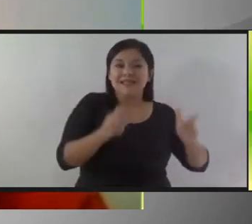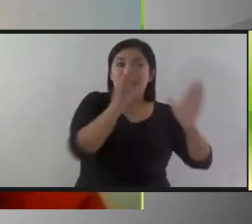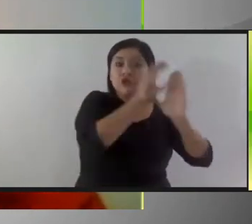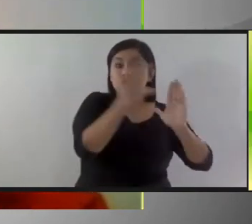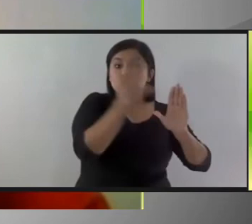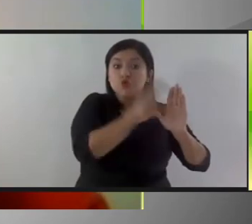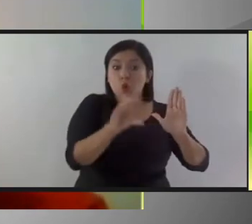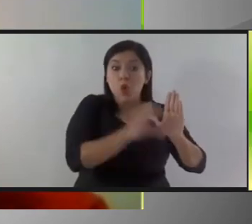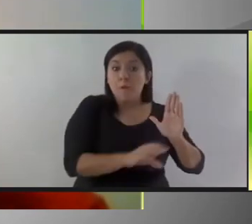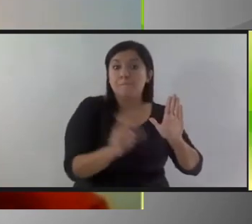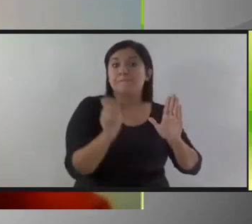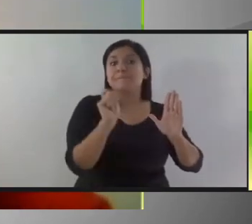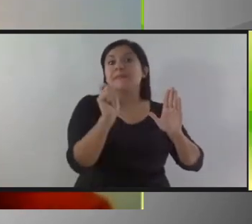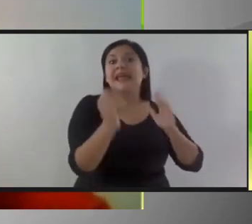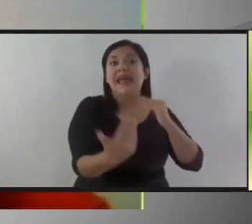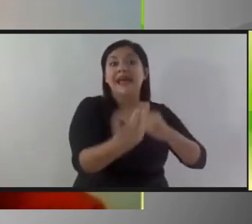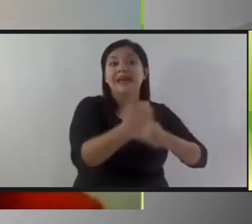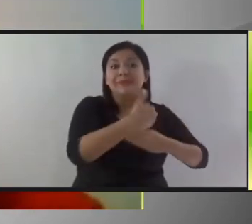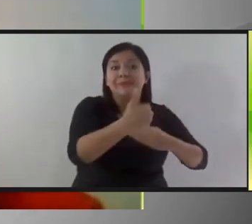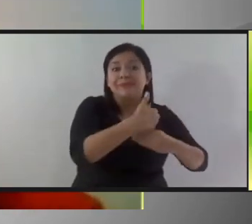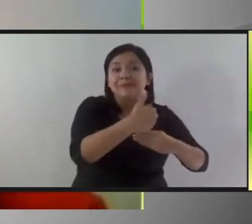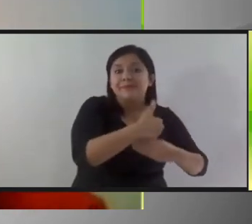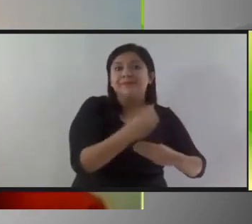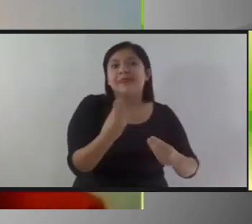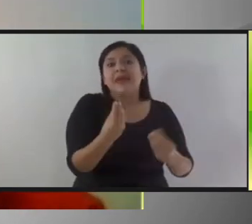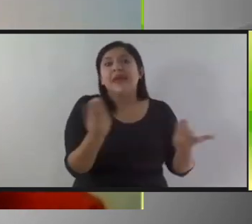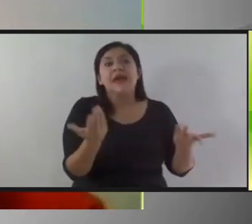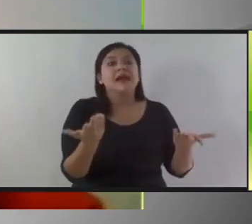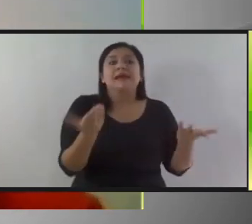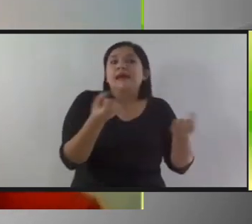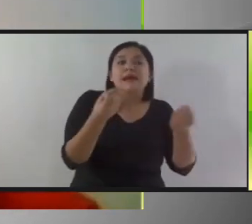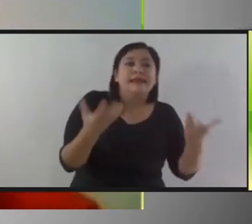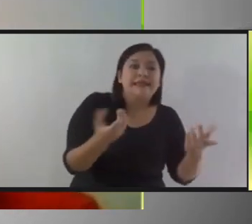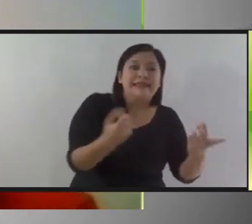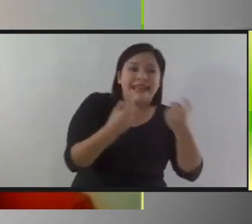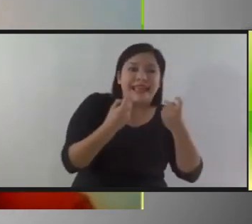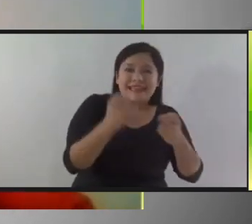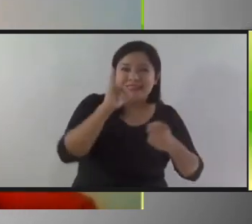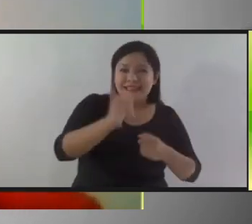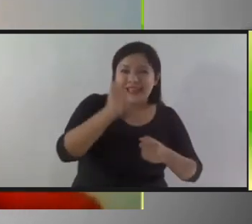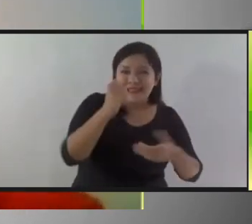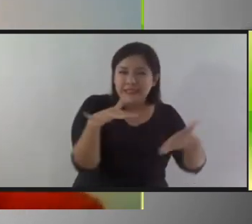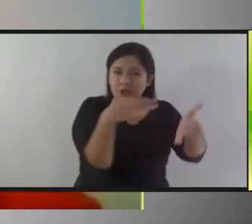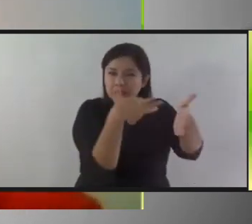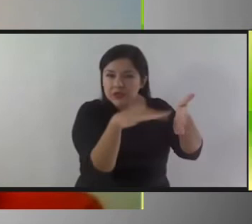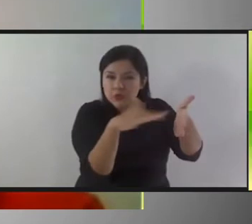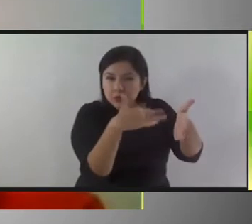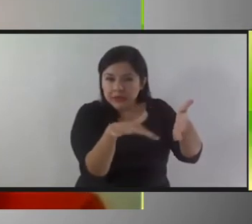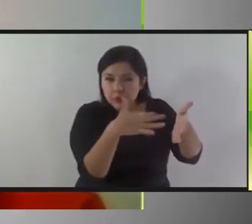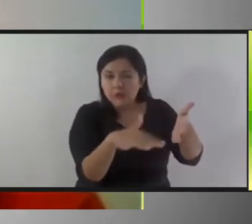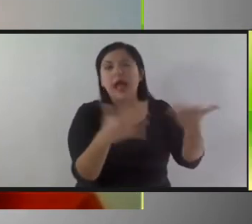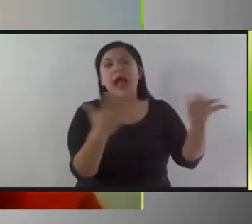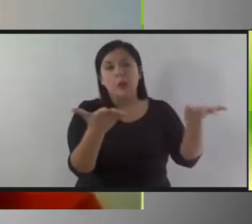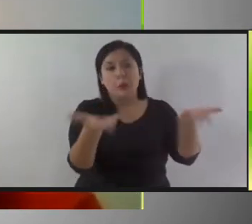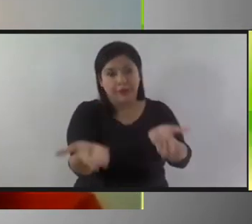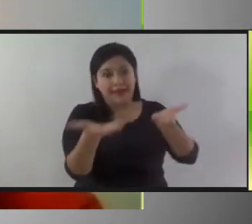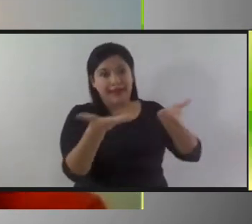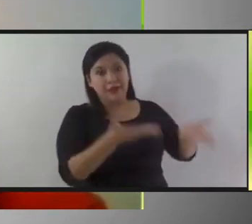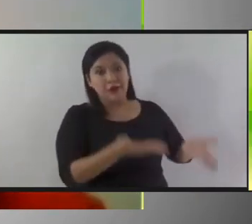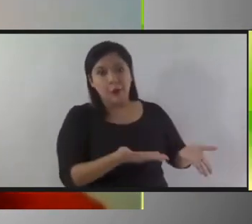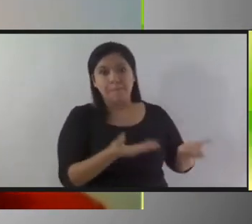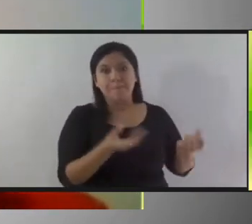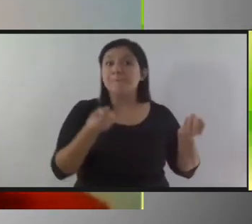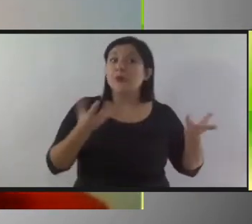las personas que por diferentes motivos necesitaban el subtitulado en vivo para seguir la charla, dado que por